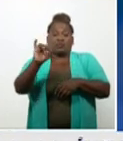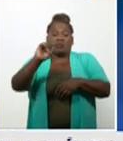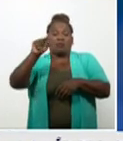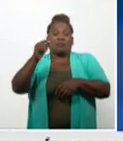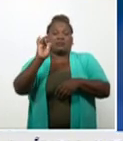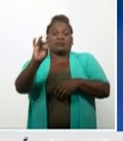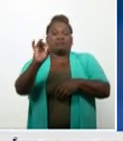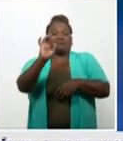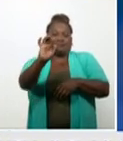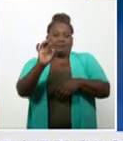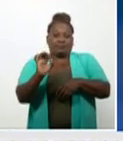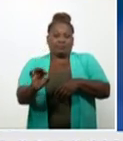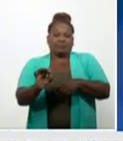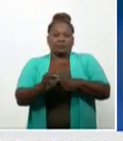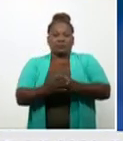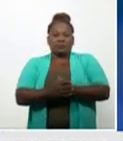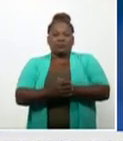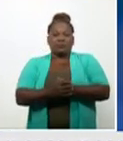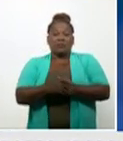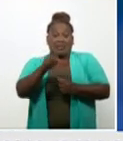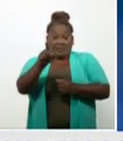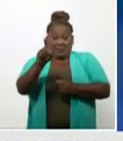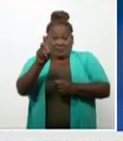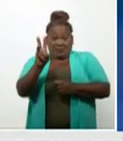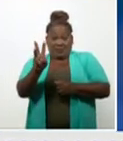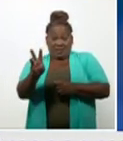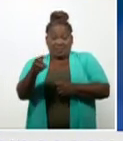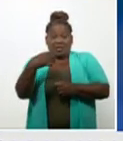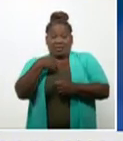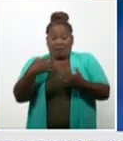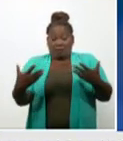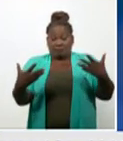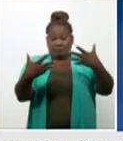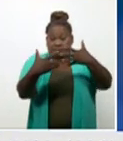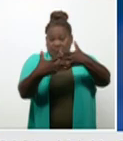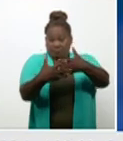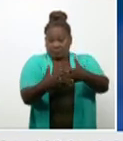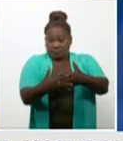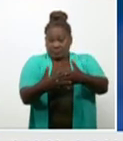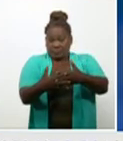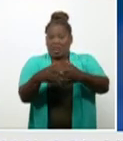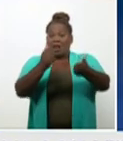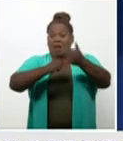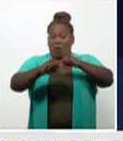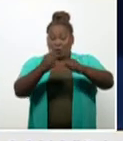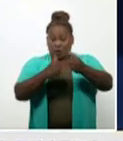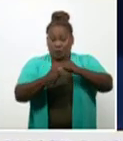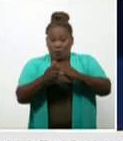86,7%. Por lo tanto, 13 tienen el nexo epidemiológico